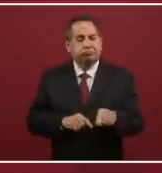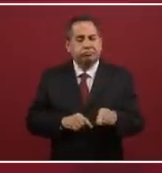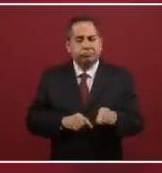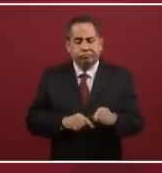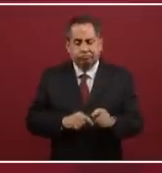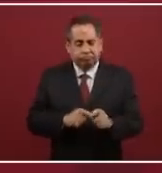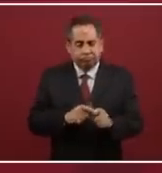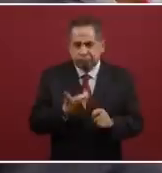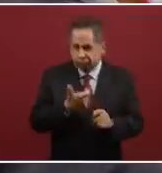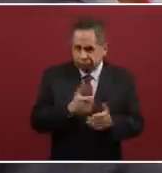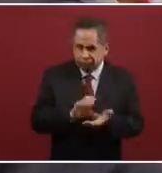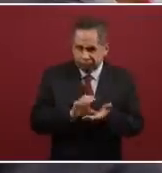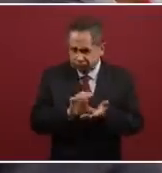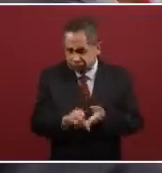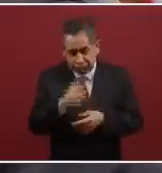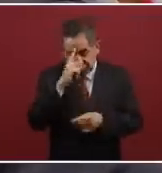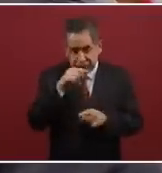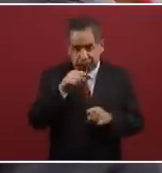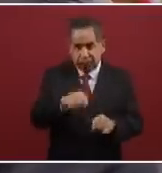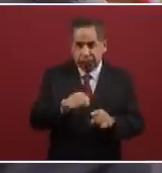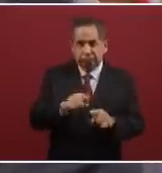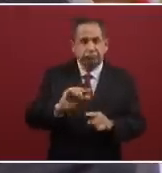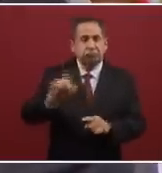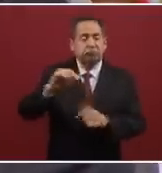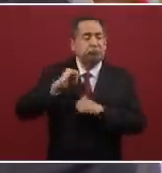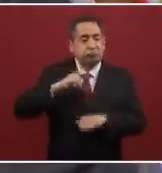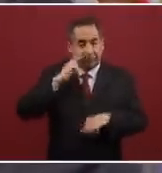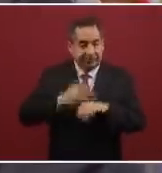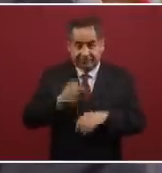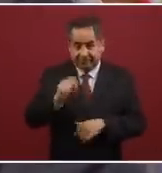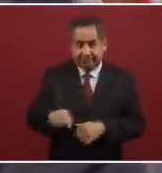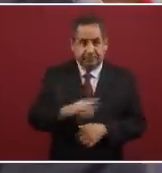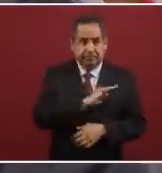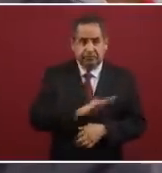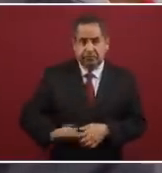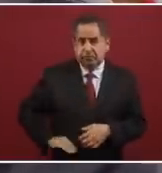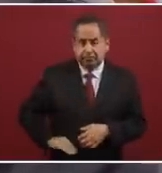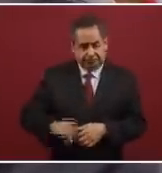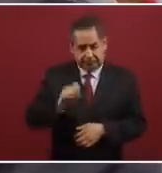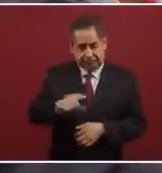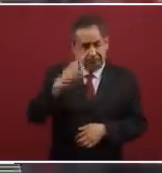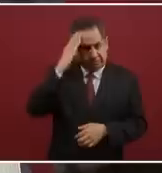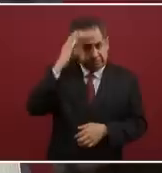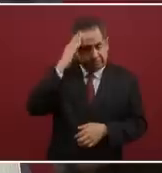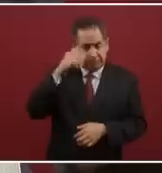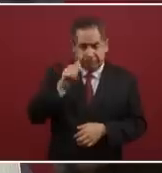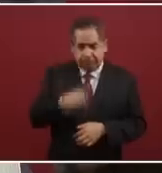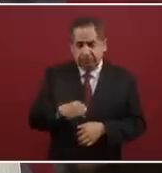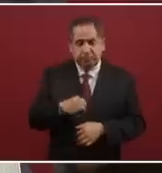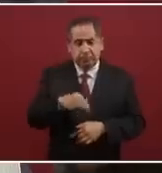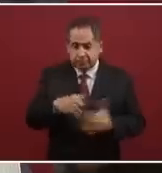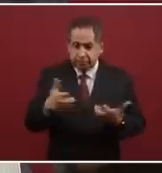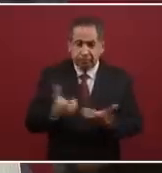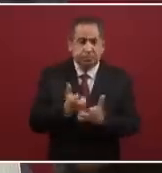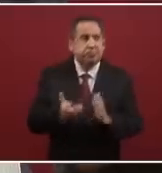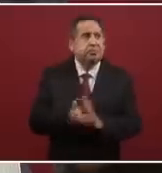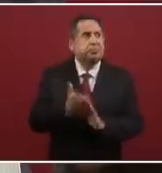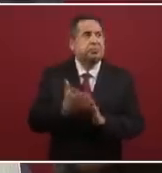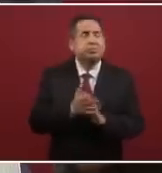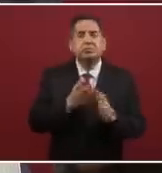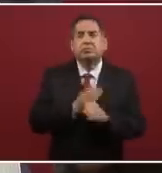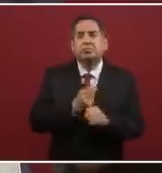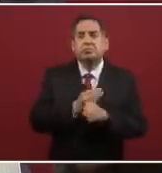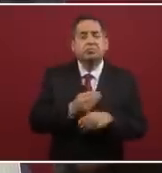el dinero, el recurso a las autoridades municipales, y con